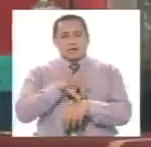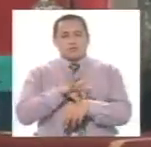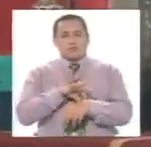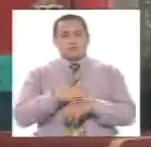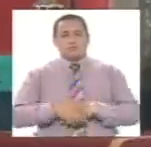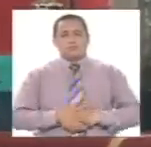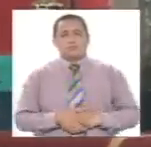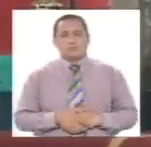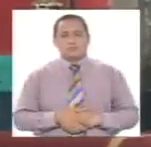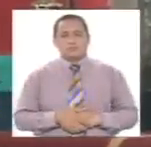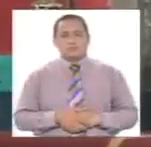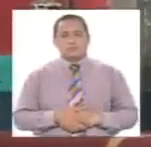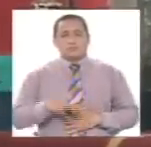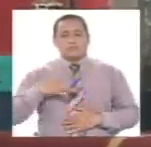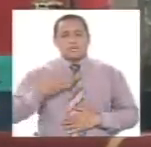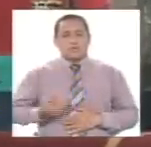Salud.